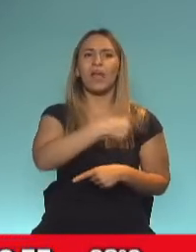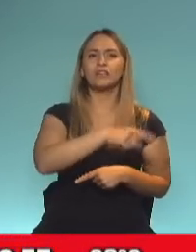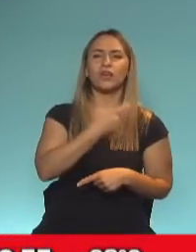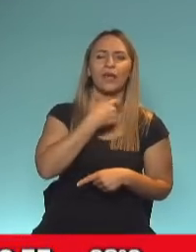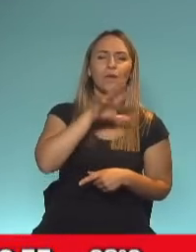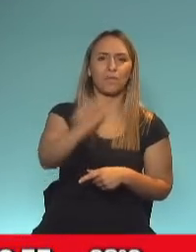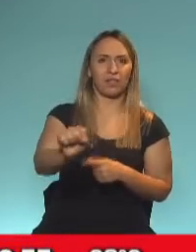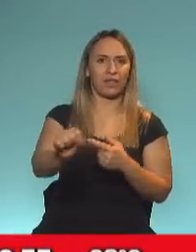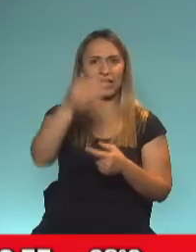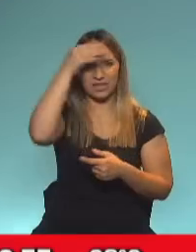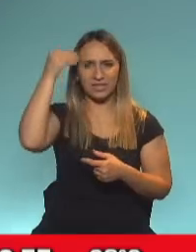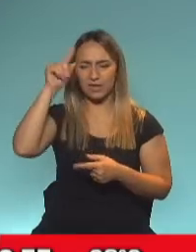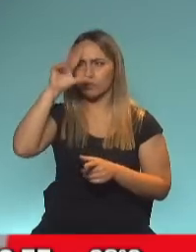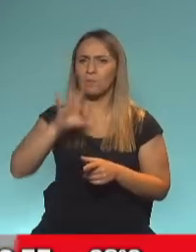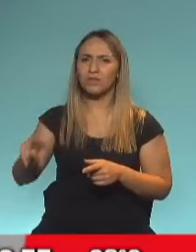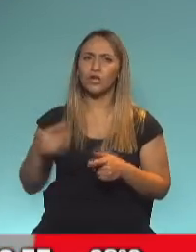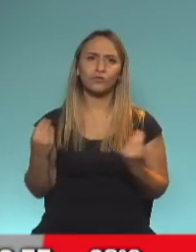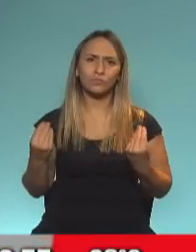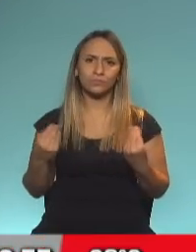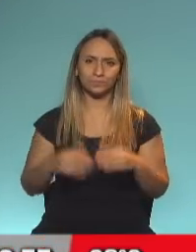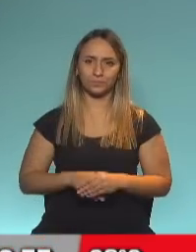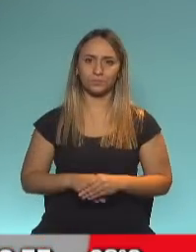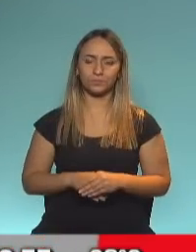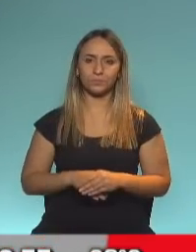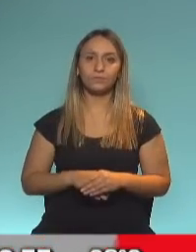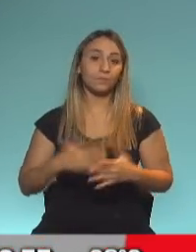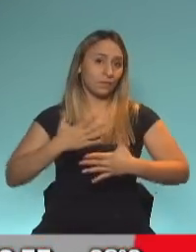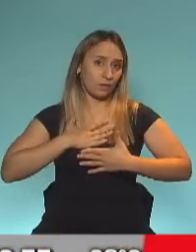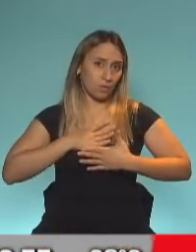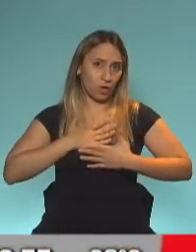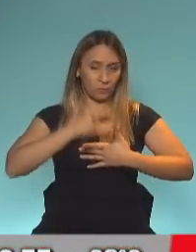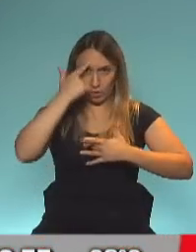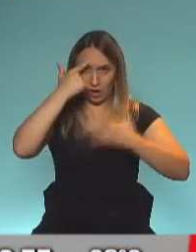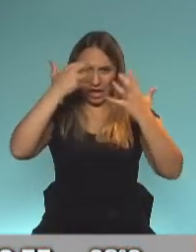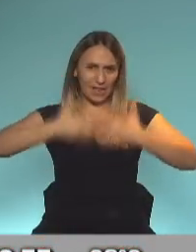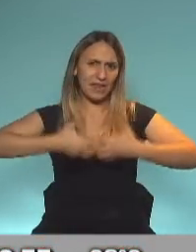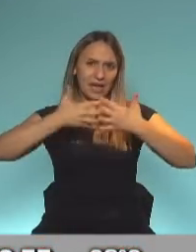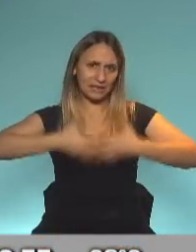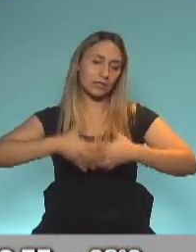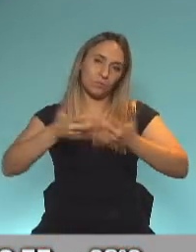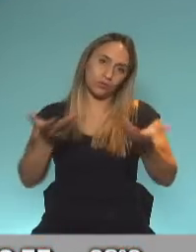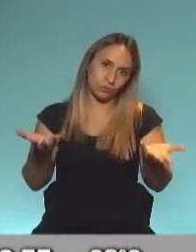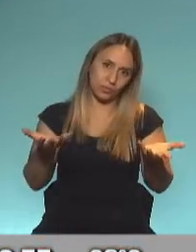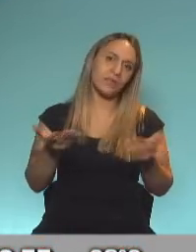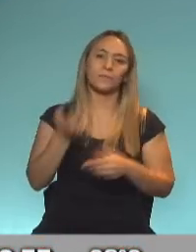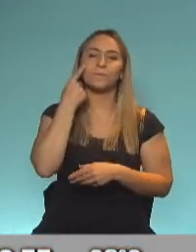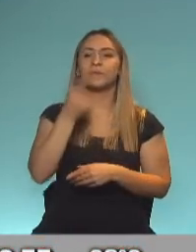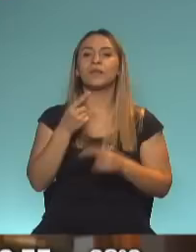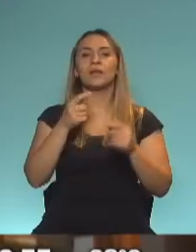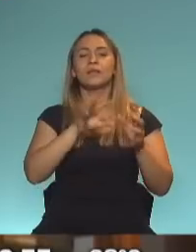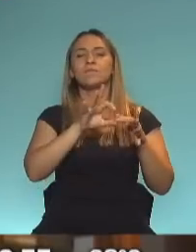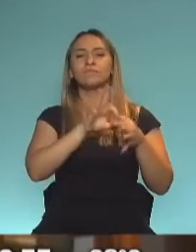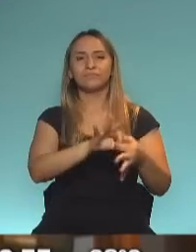Cristina según su opinión. Este es un análisis personal, por supuesto, y tiene que ver con la agenda